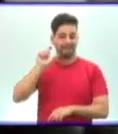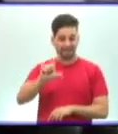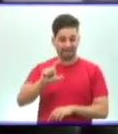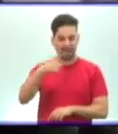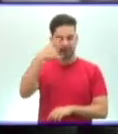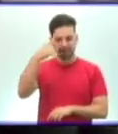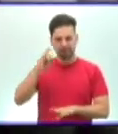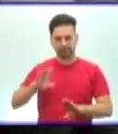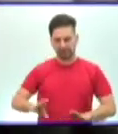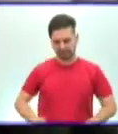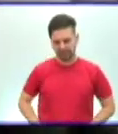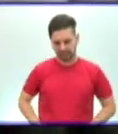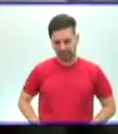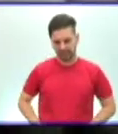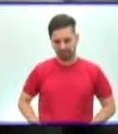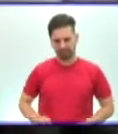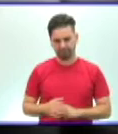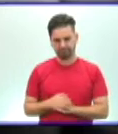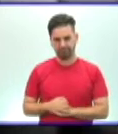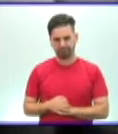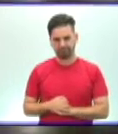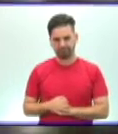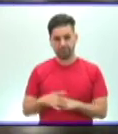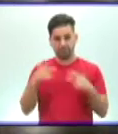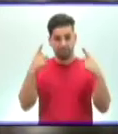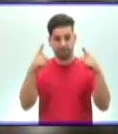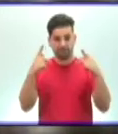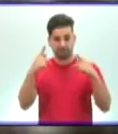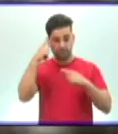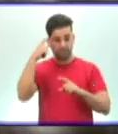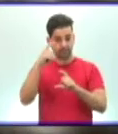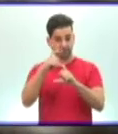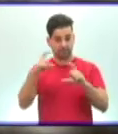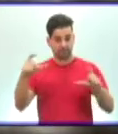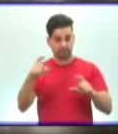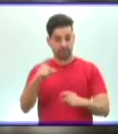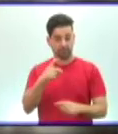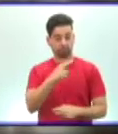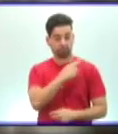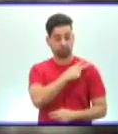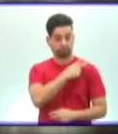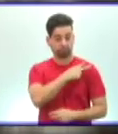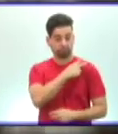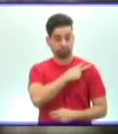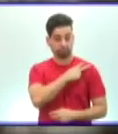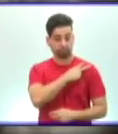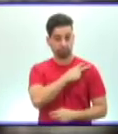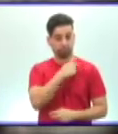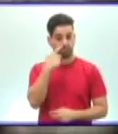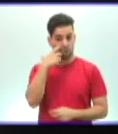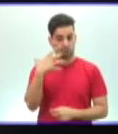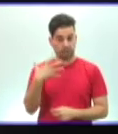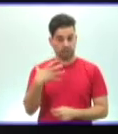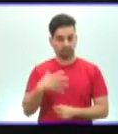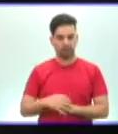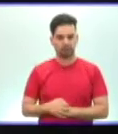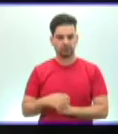profesional de la ciencia, asumió importantes cargos y aunque fue nominado en 7 oportunidades al Premio